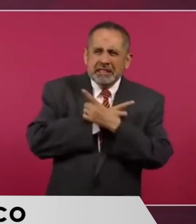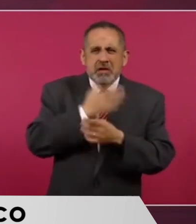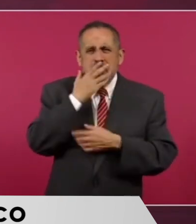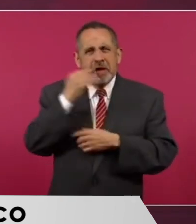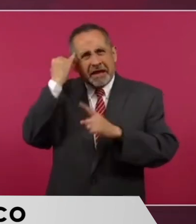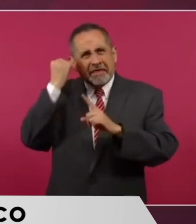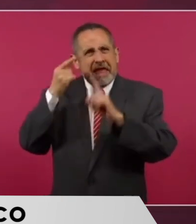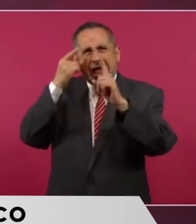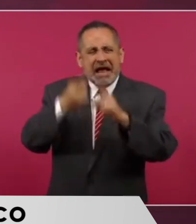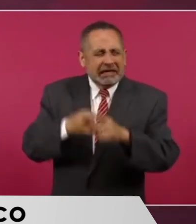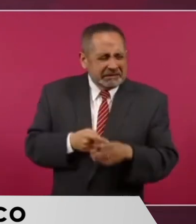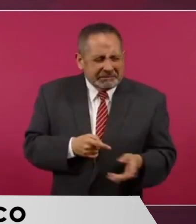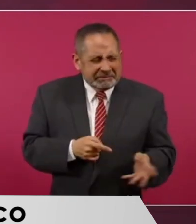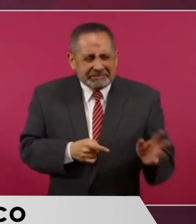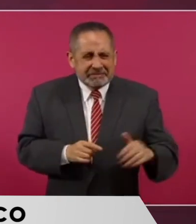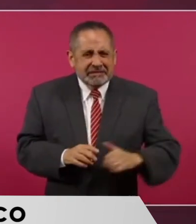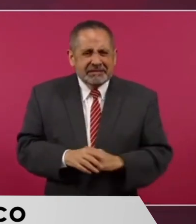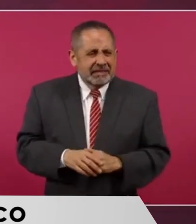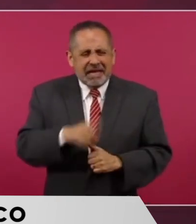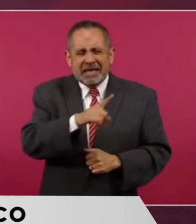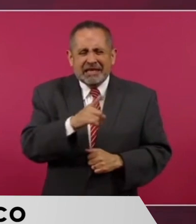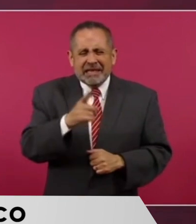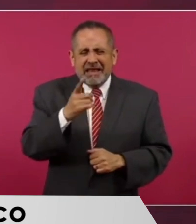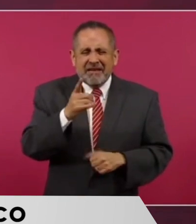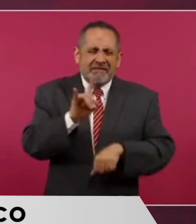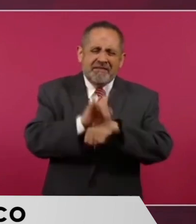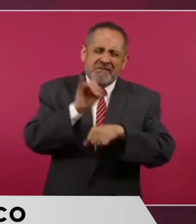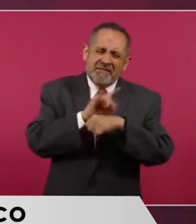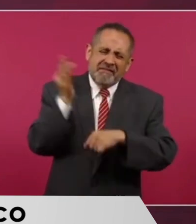ideales, un farsante.